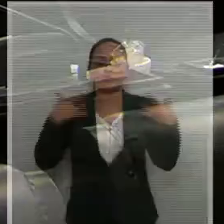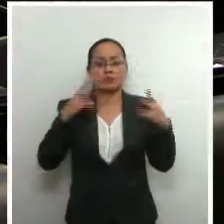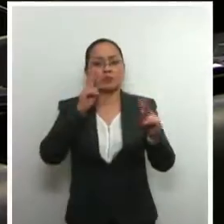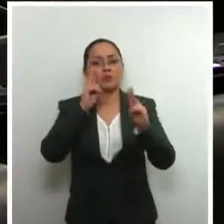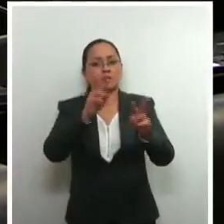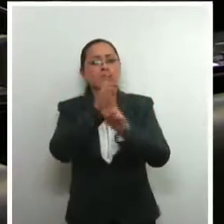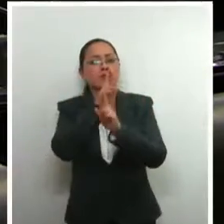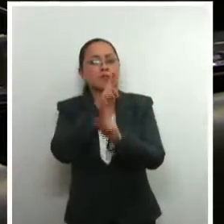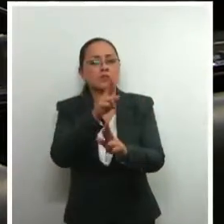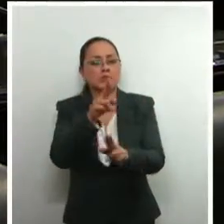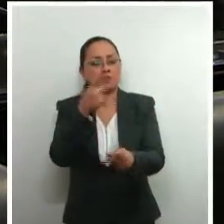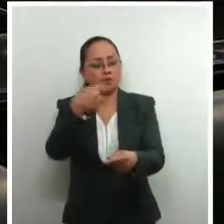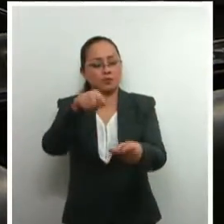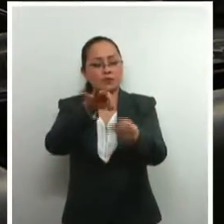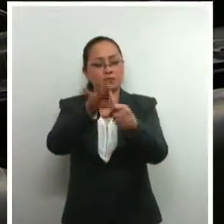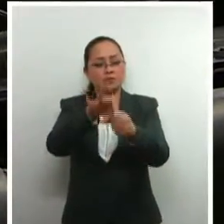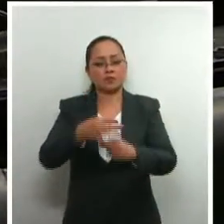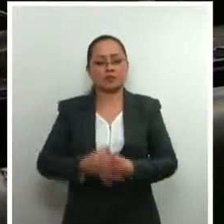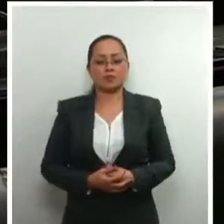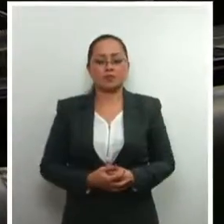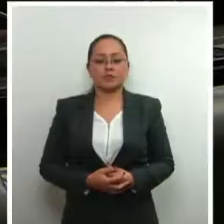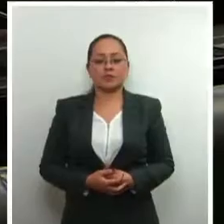Escuchemos el resultado de la votación.